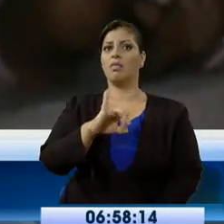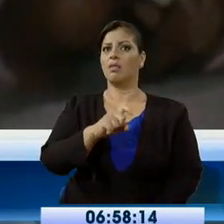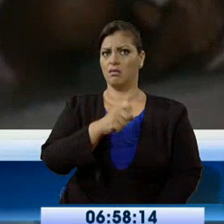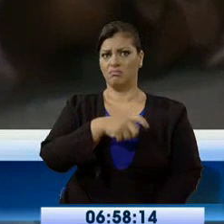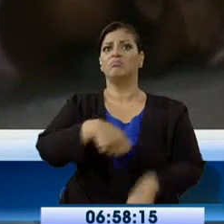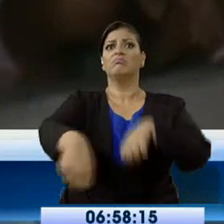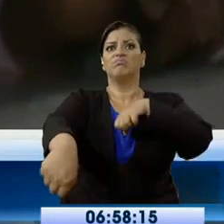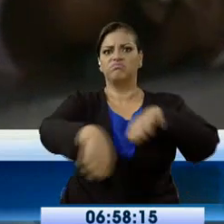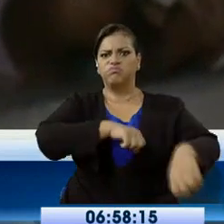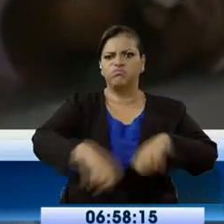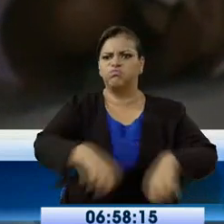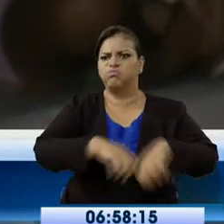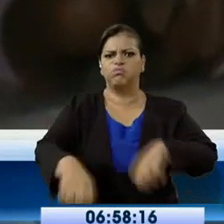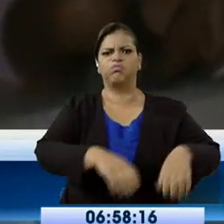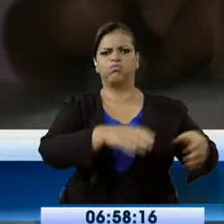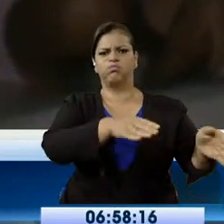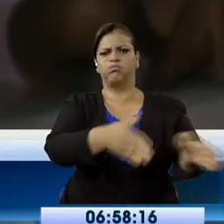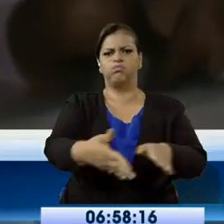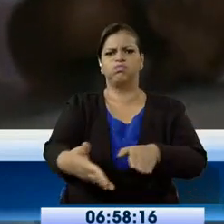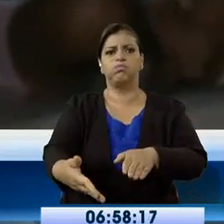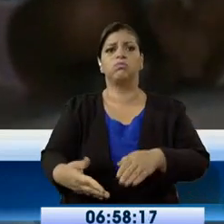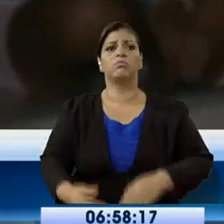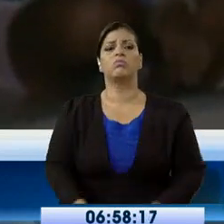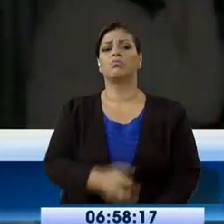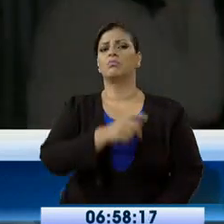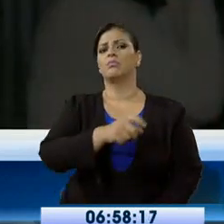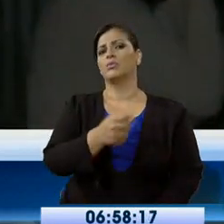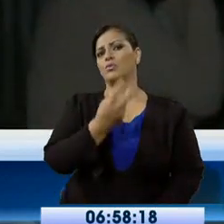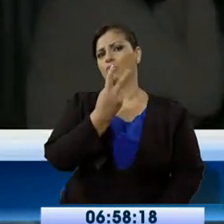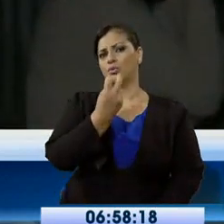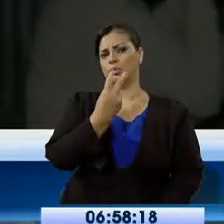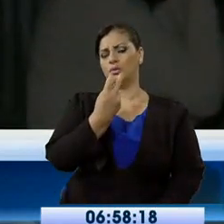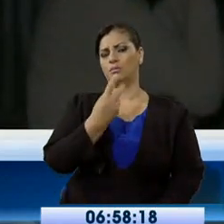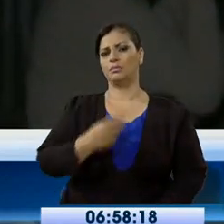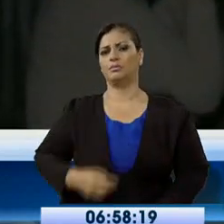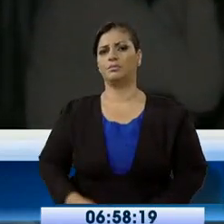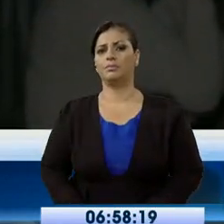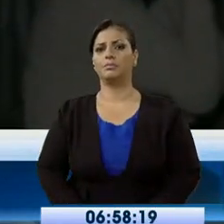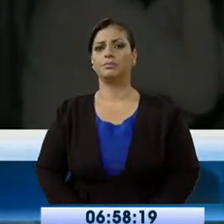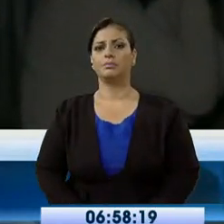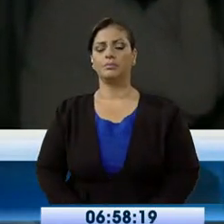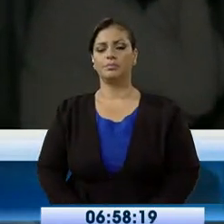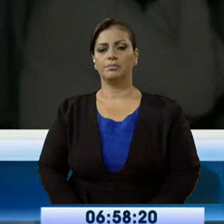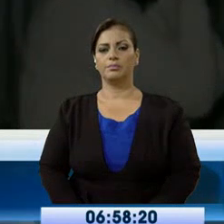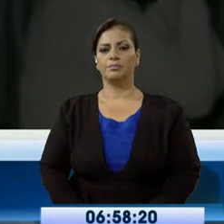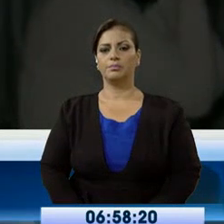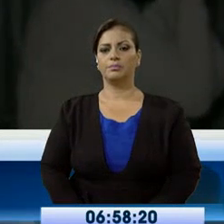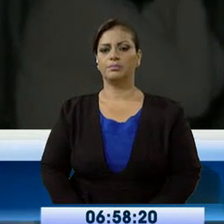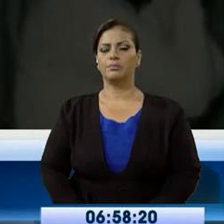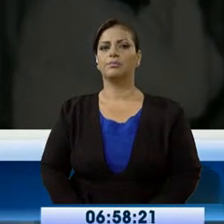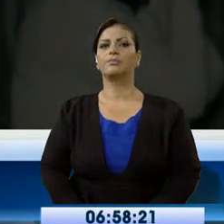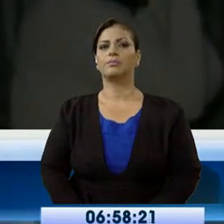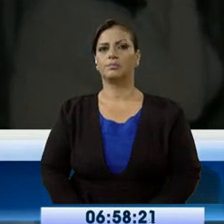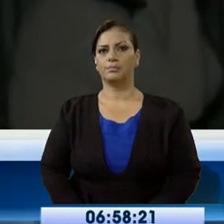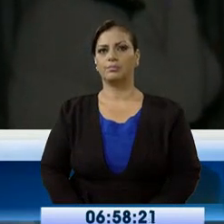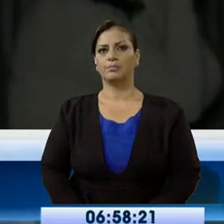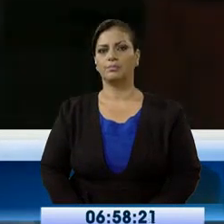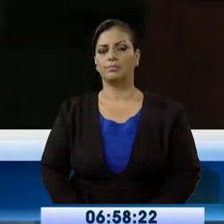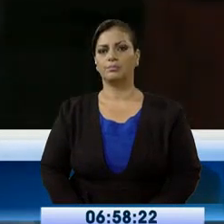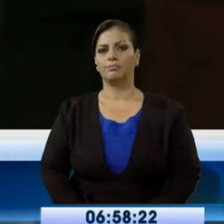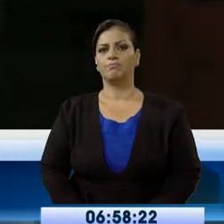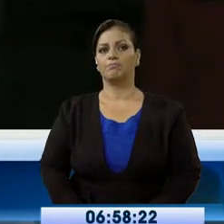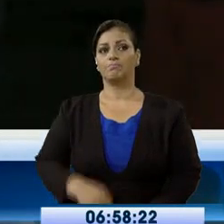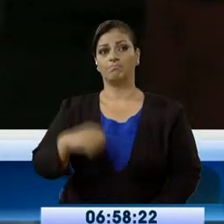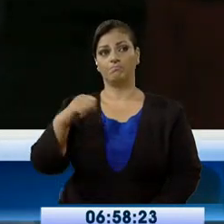Birmania. 4 horas después, aquí, ese temblor de 5.2 en la provincia de Manabí. En ese sentido, insisto, según reportes, en